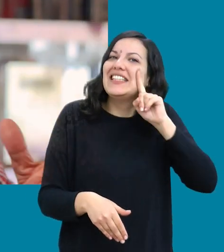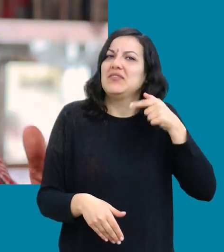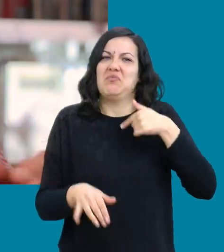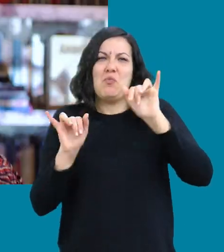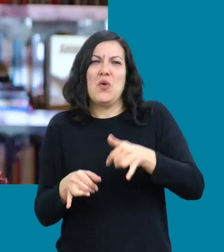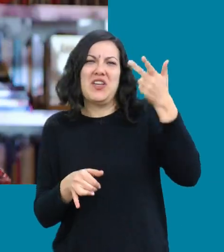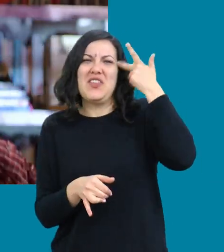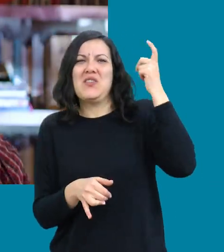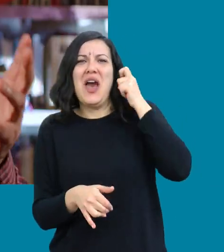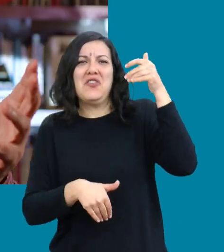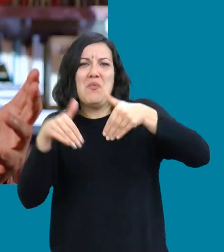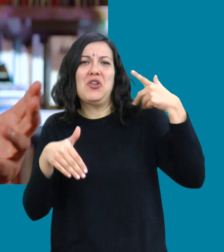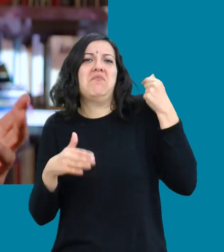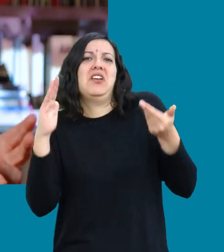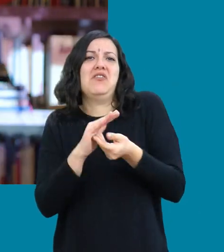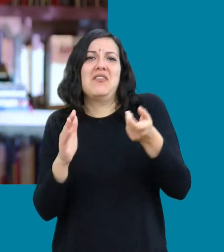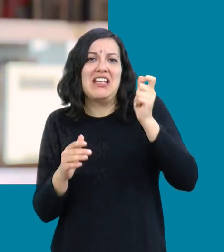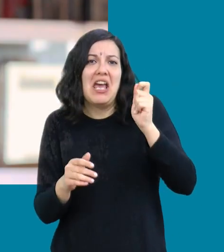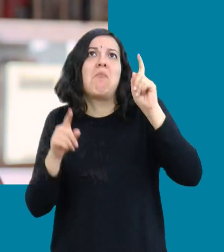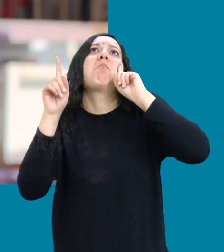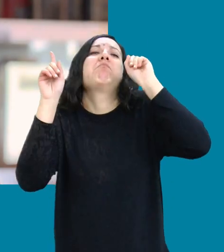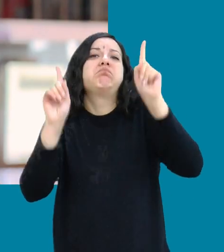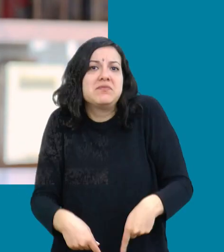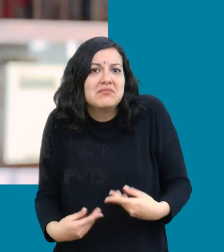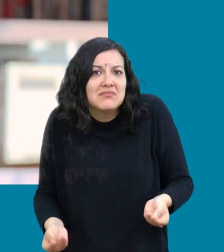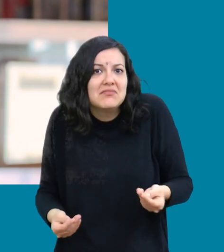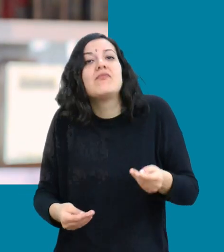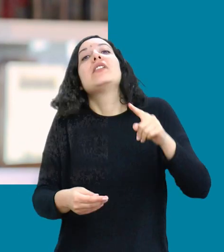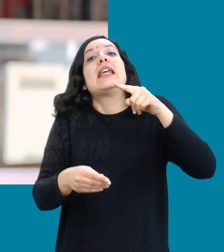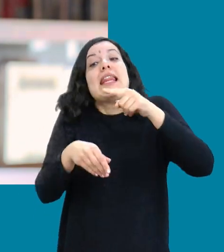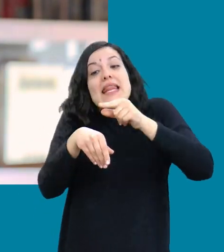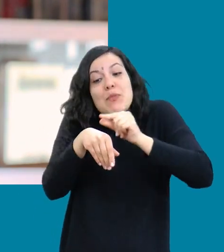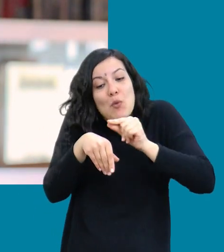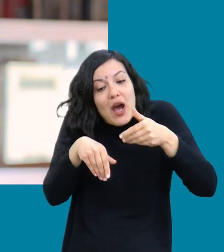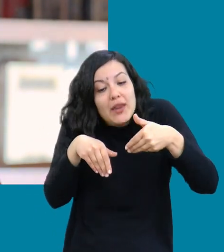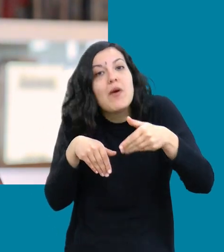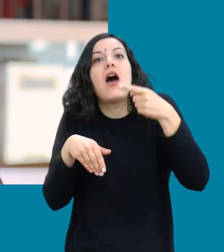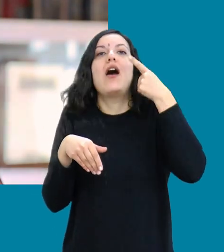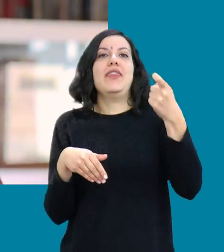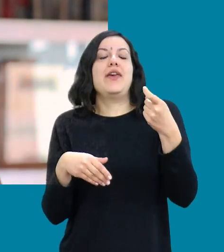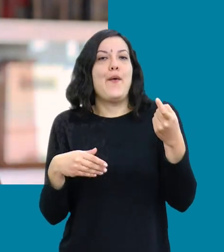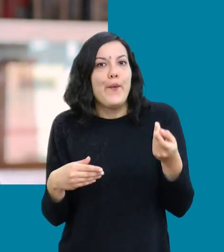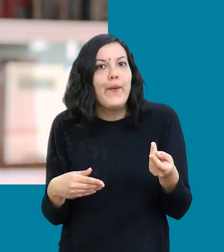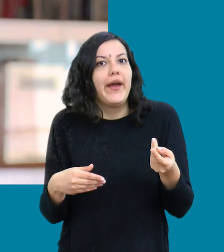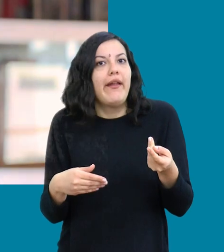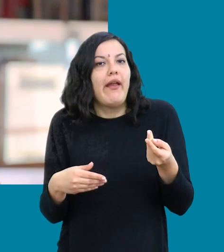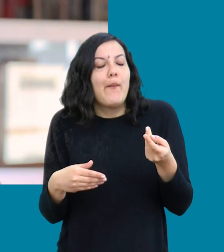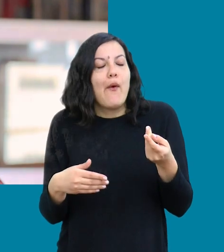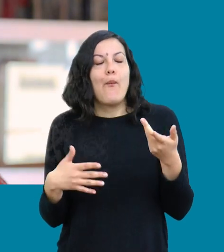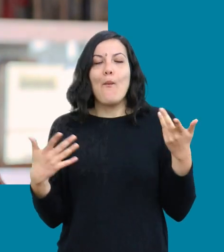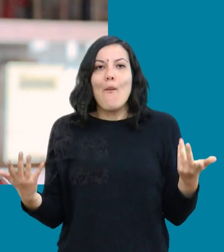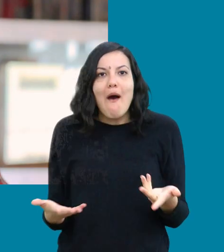votó por un rector que ni sabía quién era. Y un poquito después pude ver lo que significaba. Esa cosa asombrosa